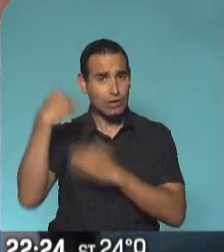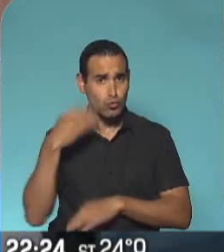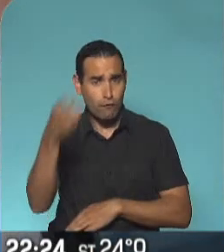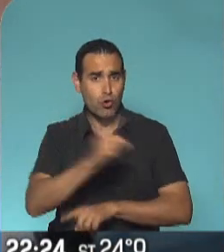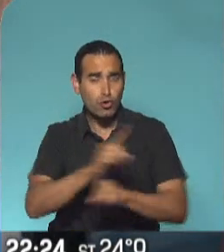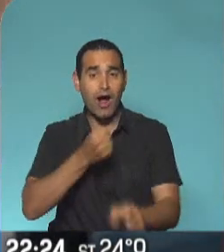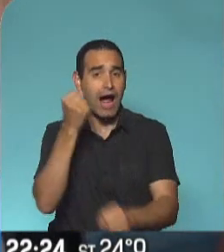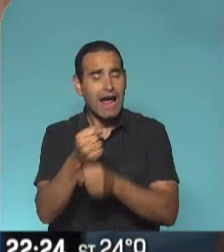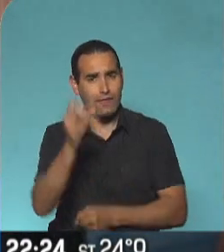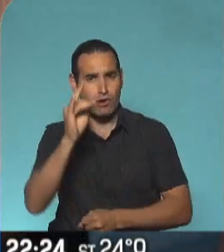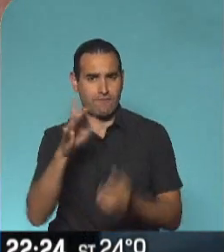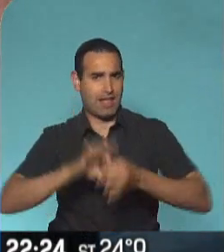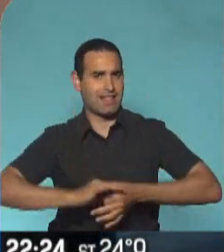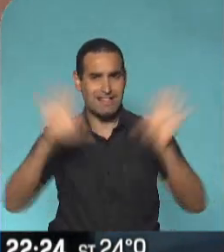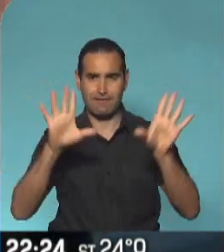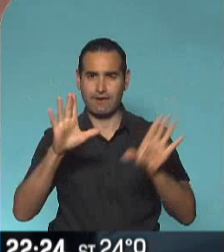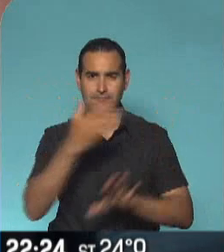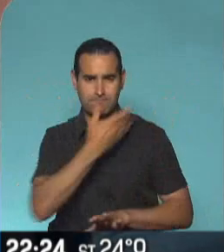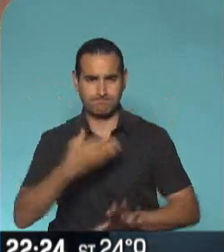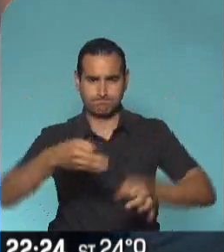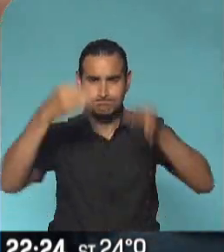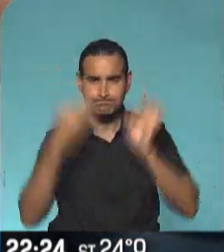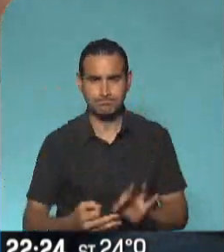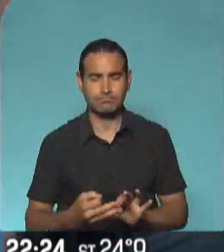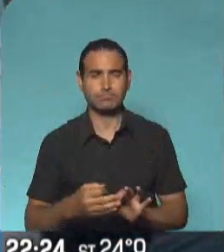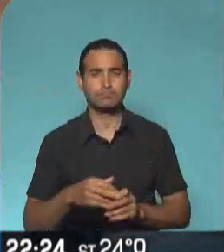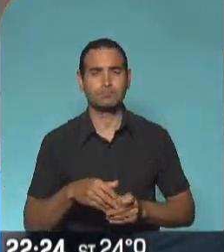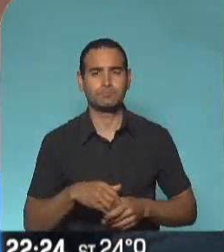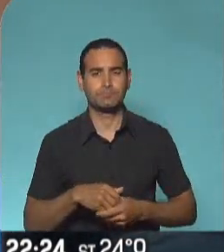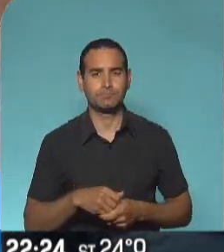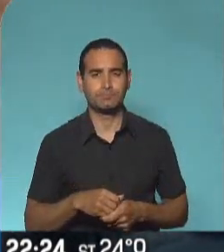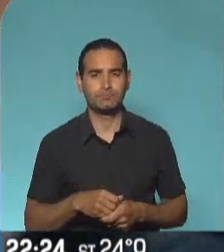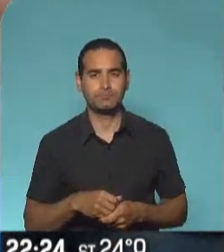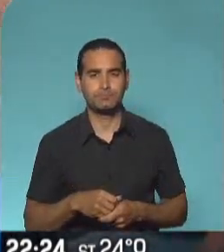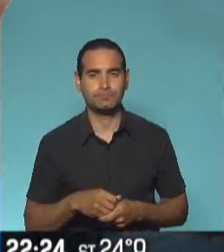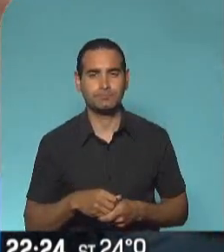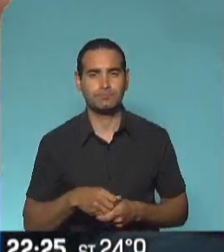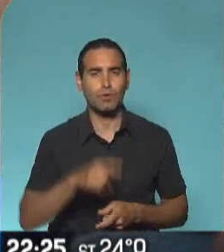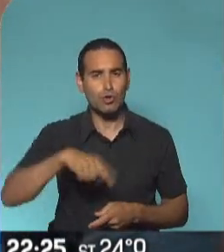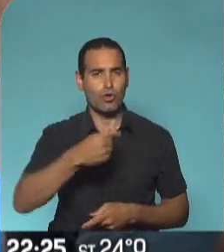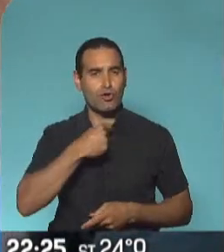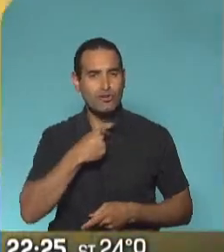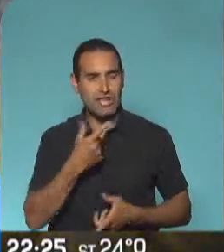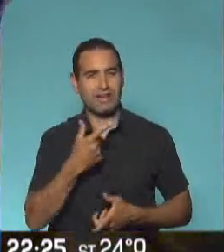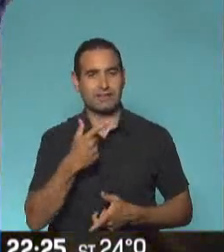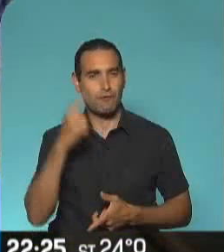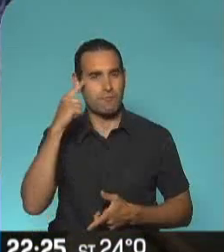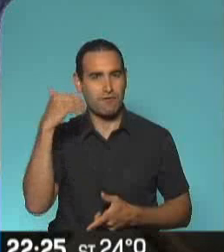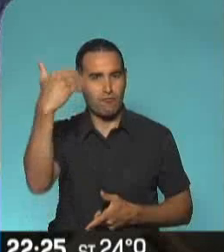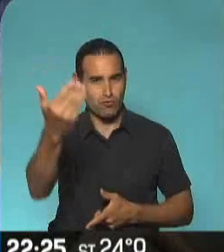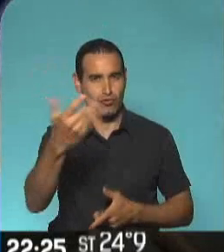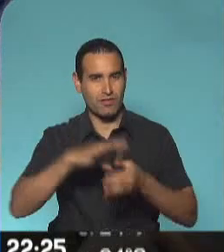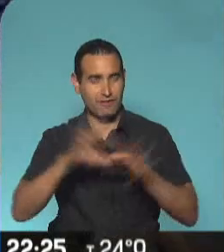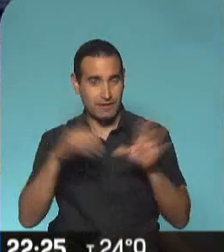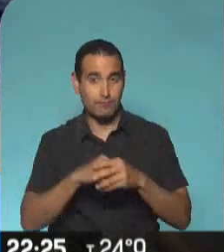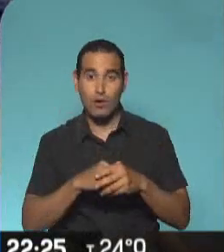Bolivia sea libre, soberana, que tengamos un nuevo horizonte, esperanza y libertad en nuestro país. Con un